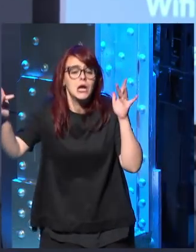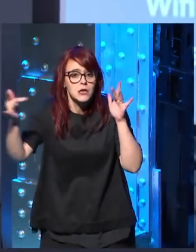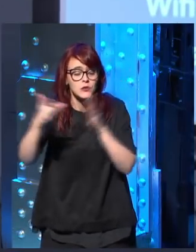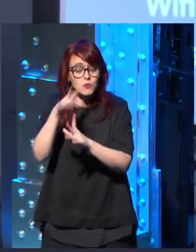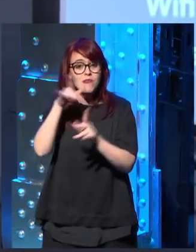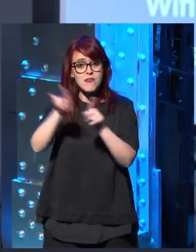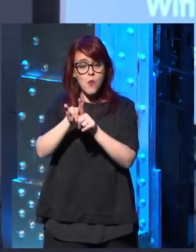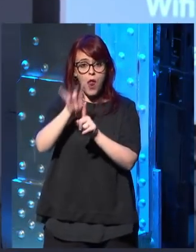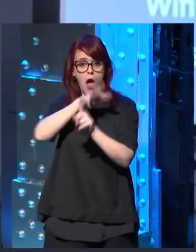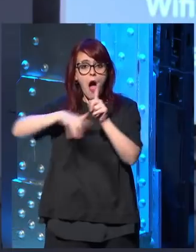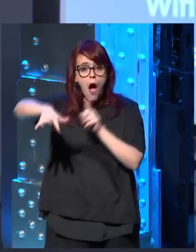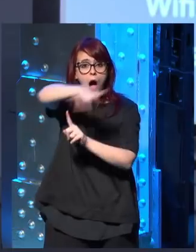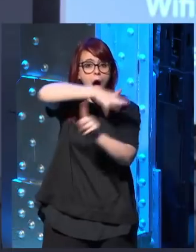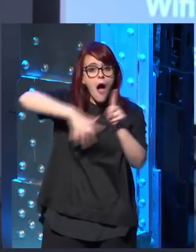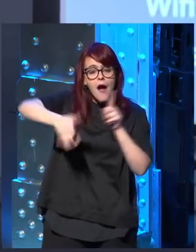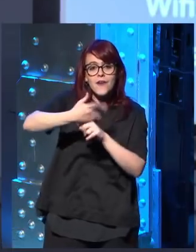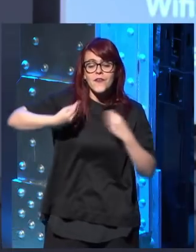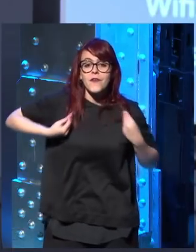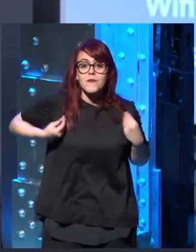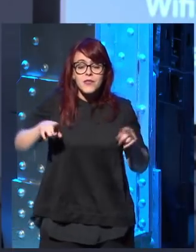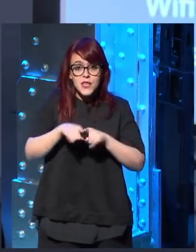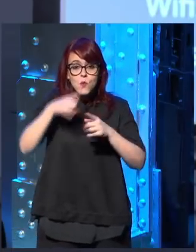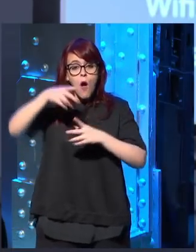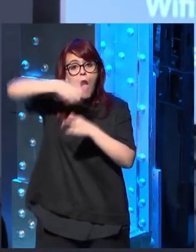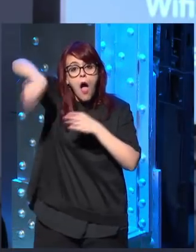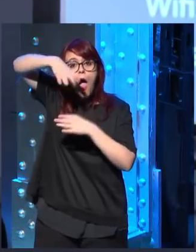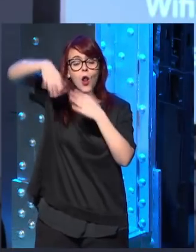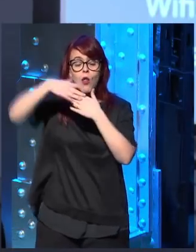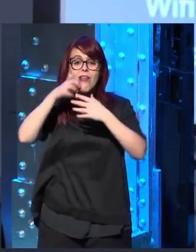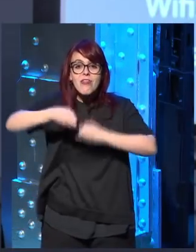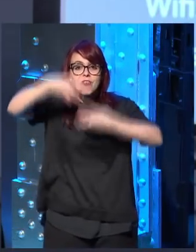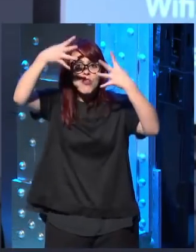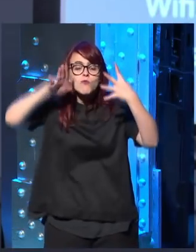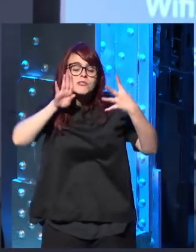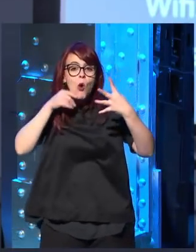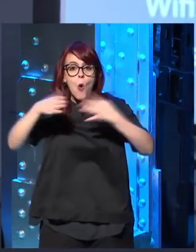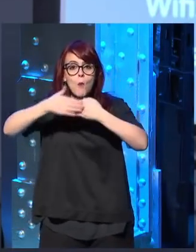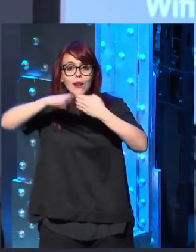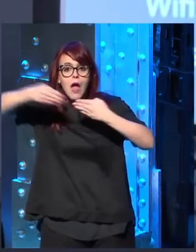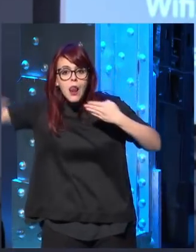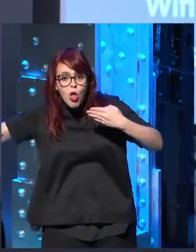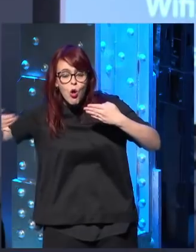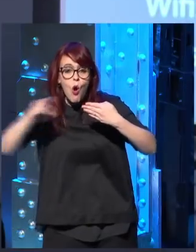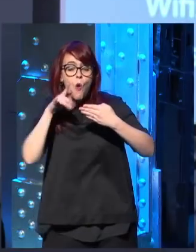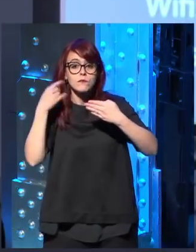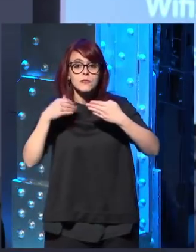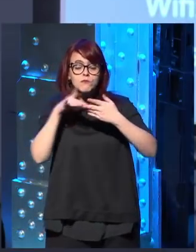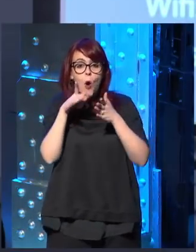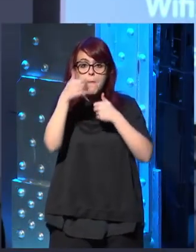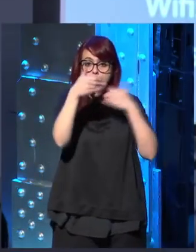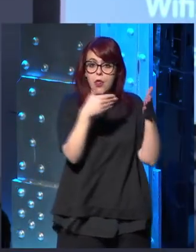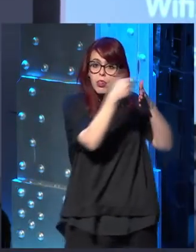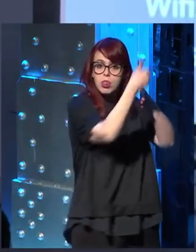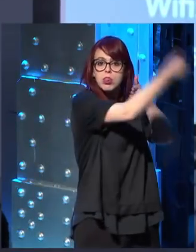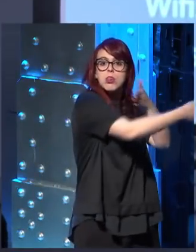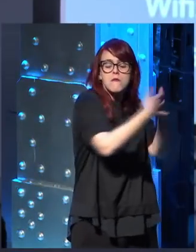a mi alrededor, los que habitaban en el mismo corredor del mismo edificio, en la puerta de al lado, al otro lado de la pared.